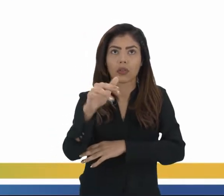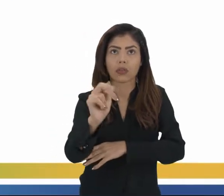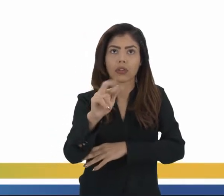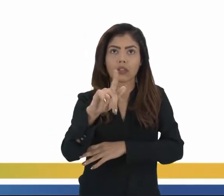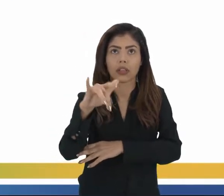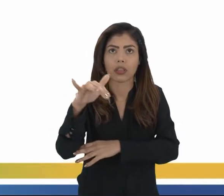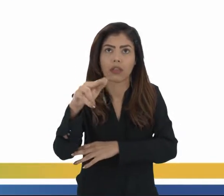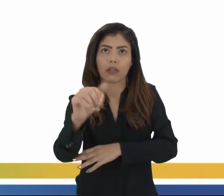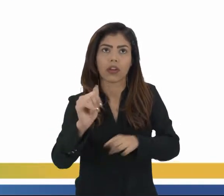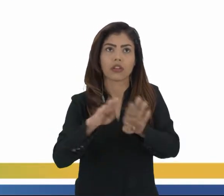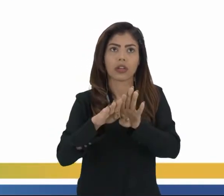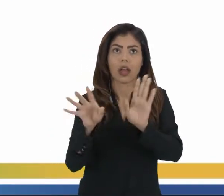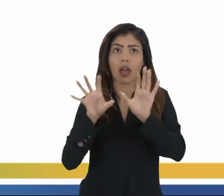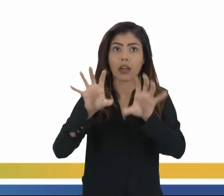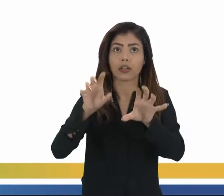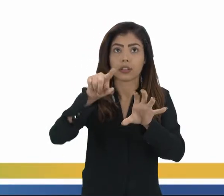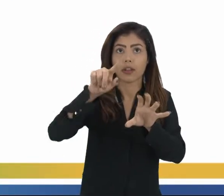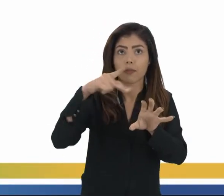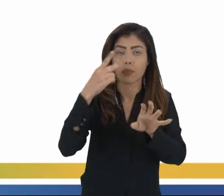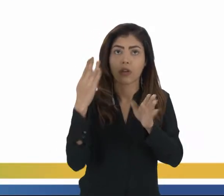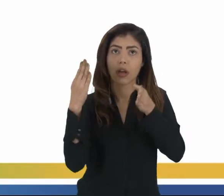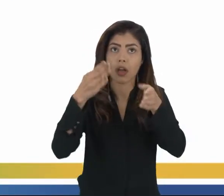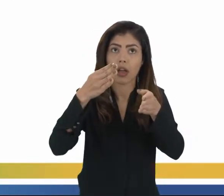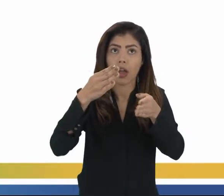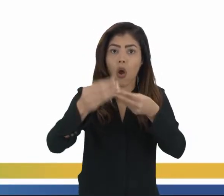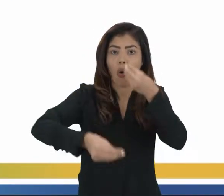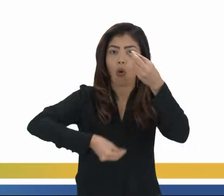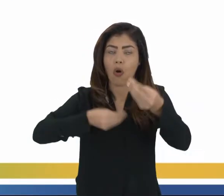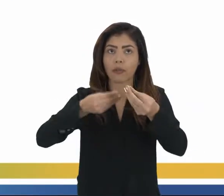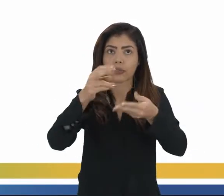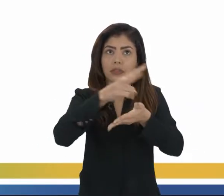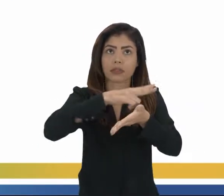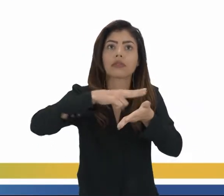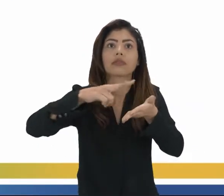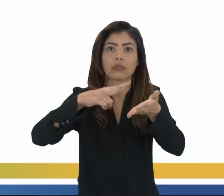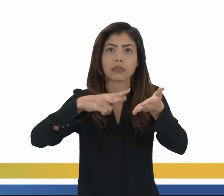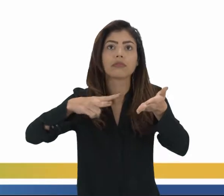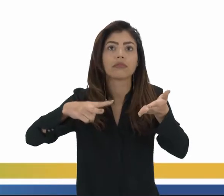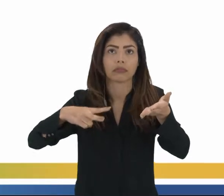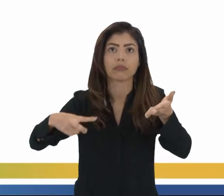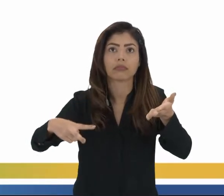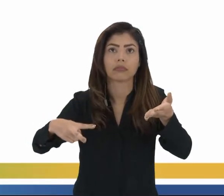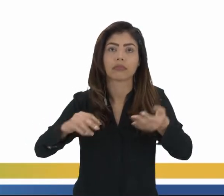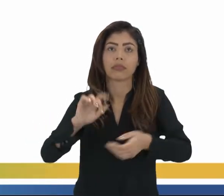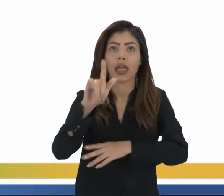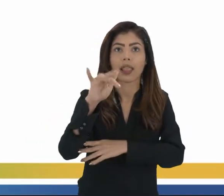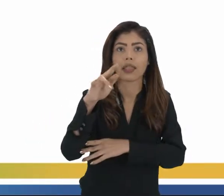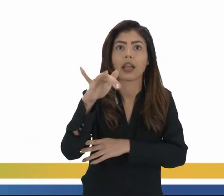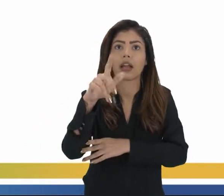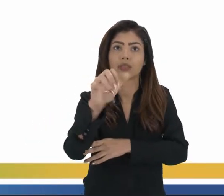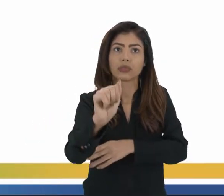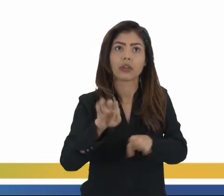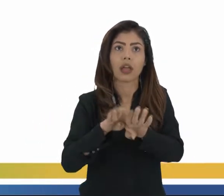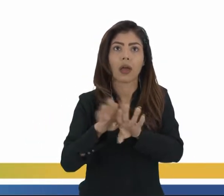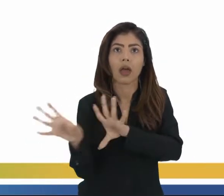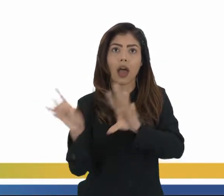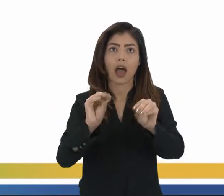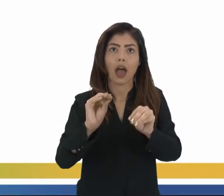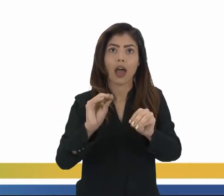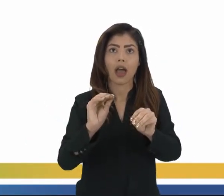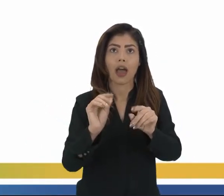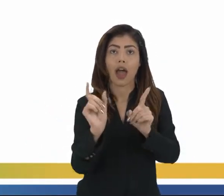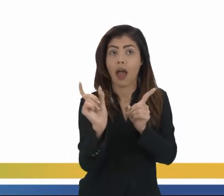lenguaje, estas se refieren a esas formas utilizadas en la literatura para dotar a